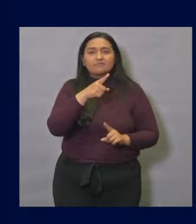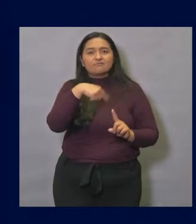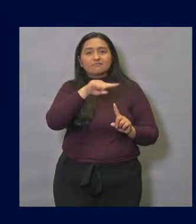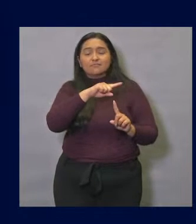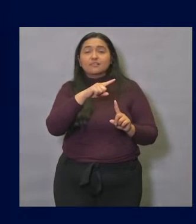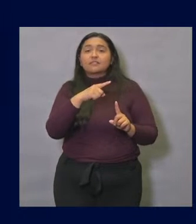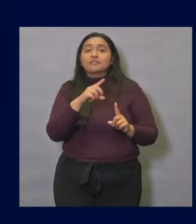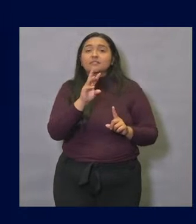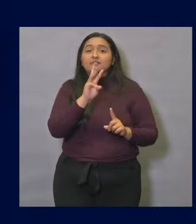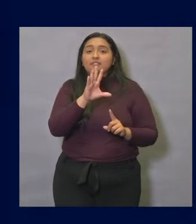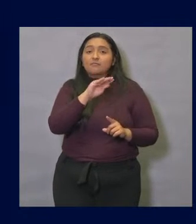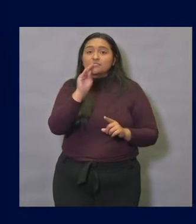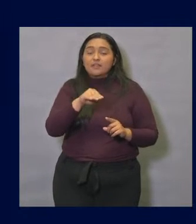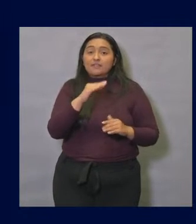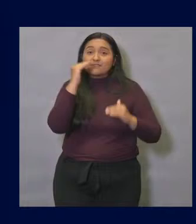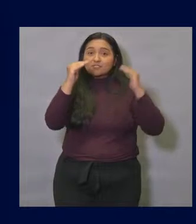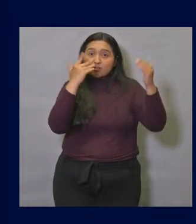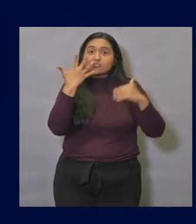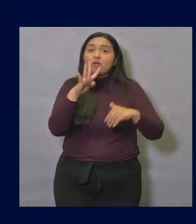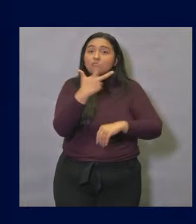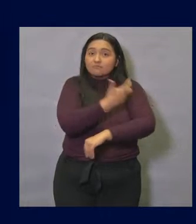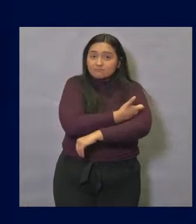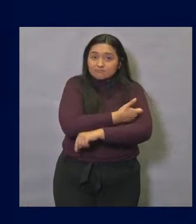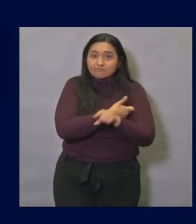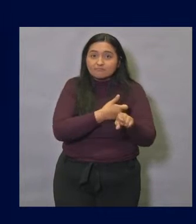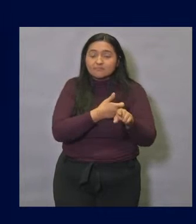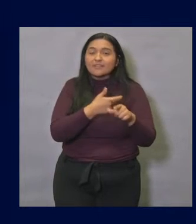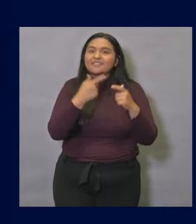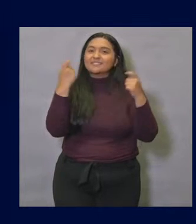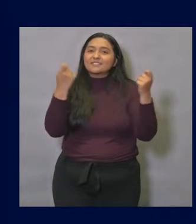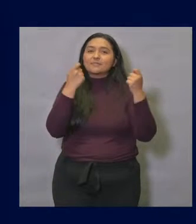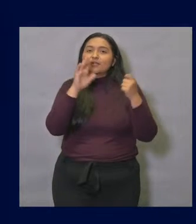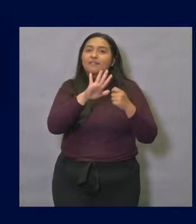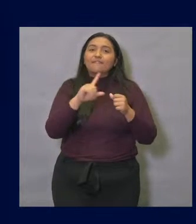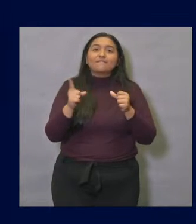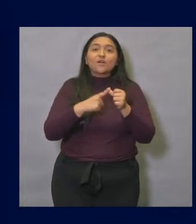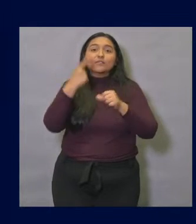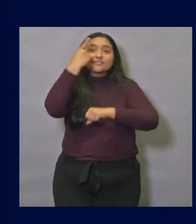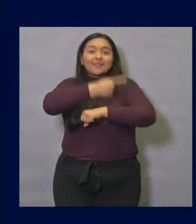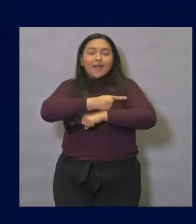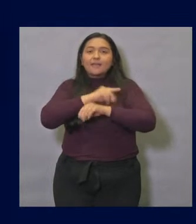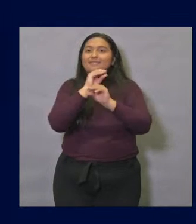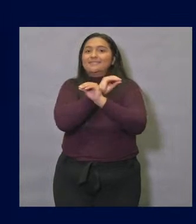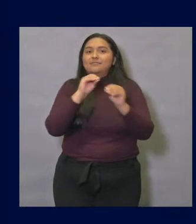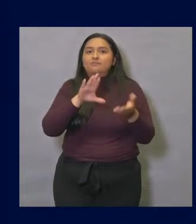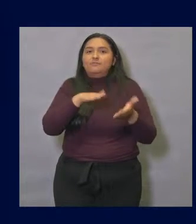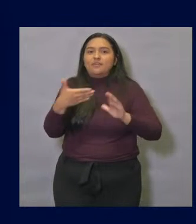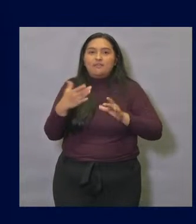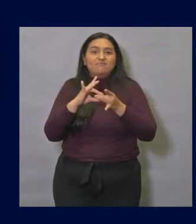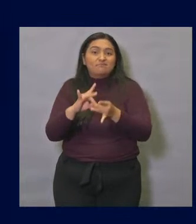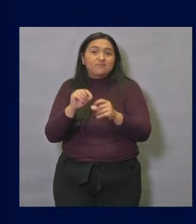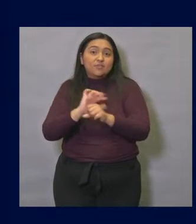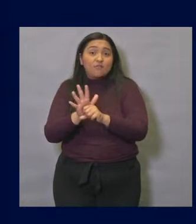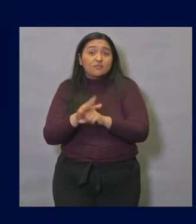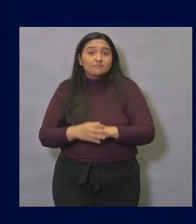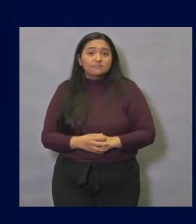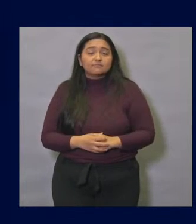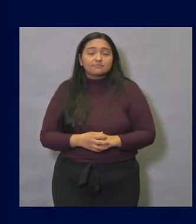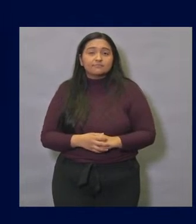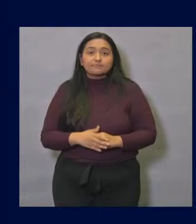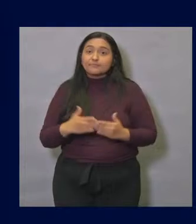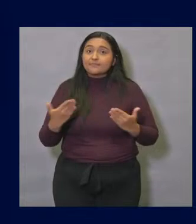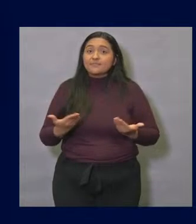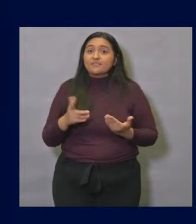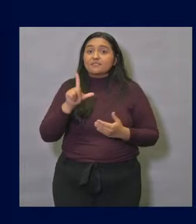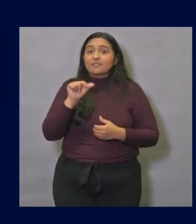sido vacunados, recientemente celebró su primer día sin nuevas muertes por COVID-19. Aquí en el condado de